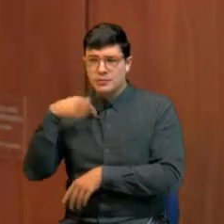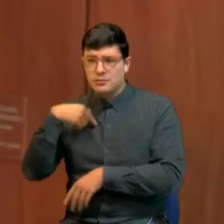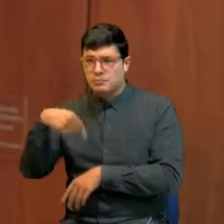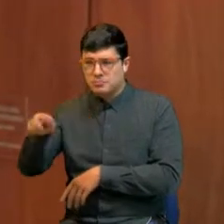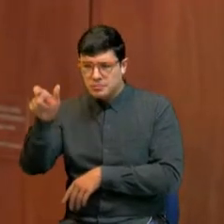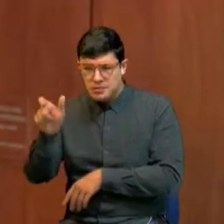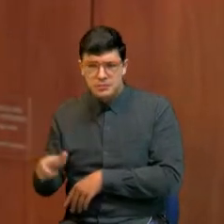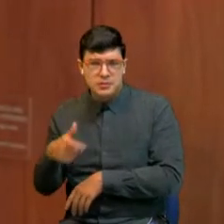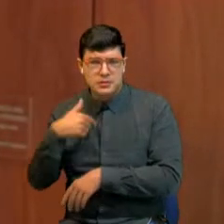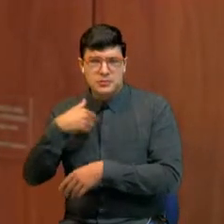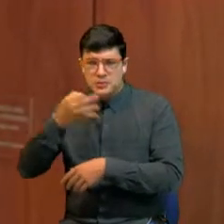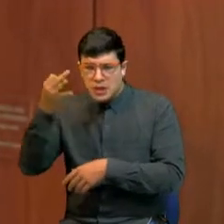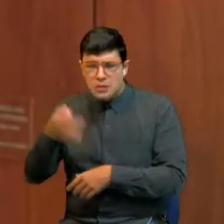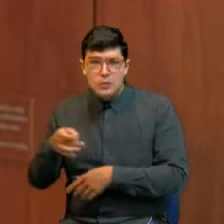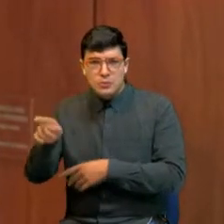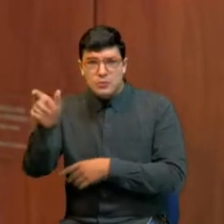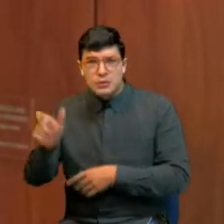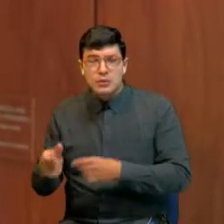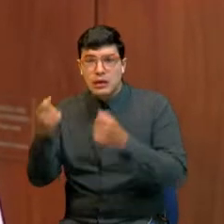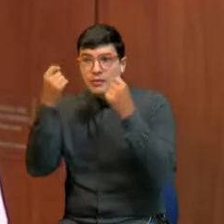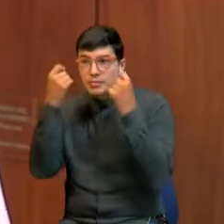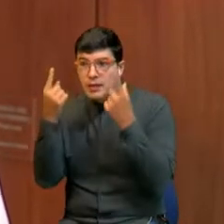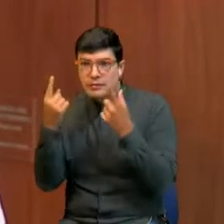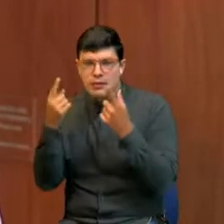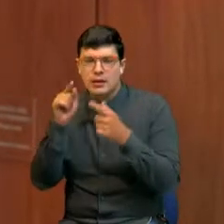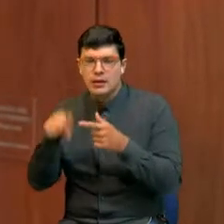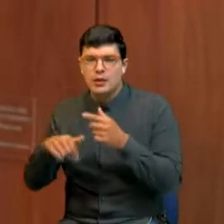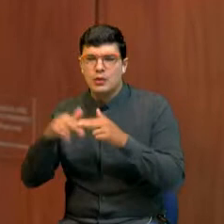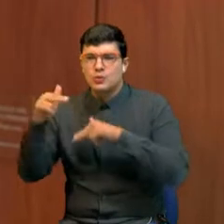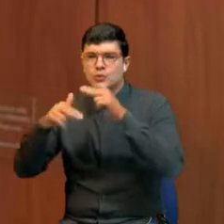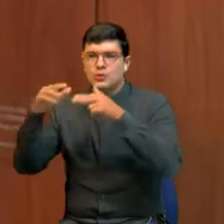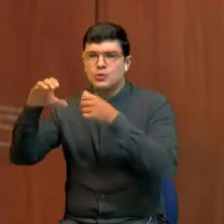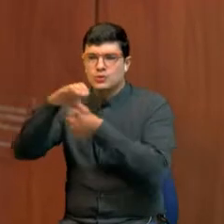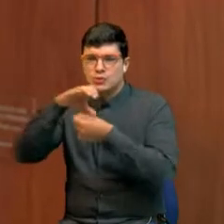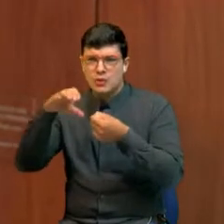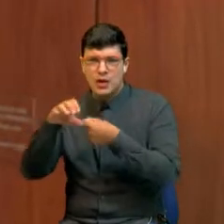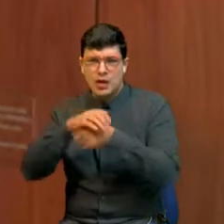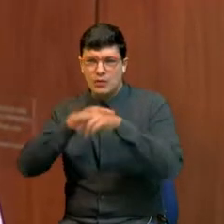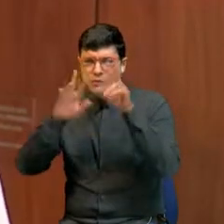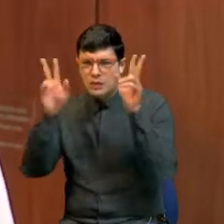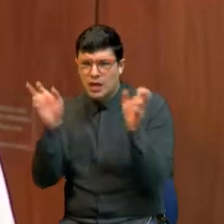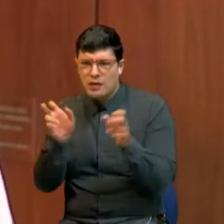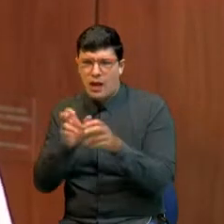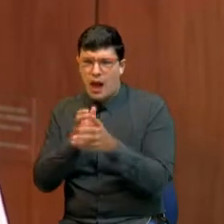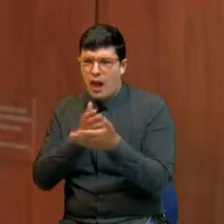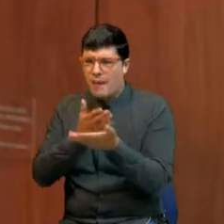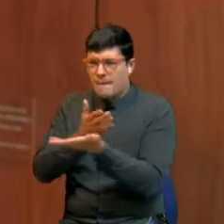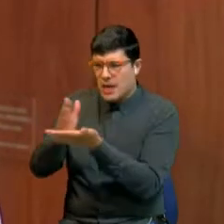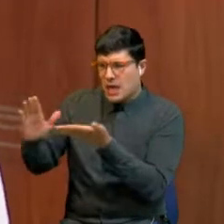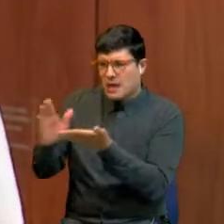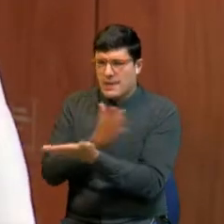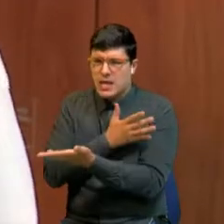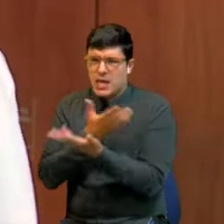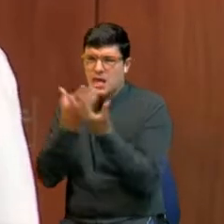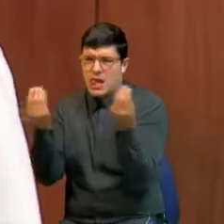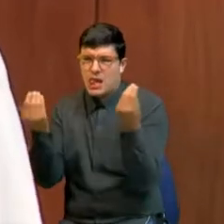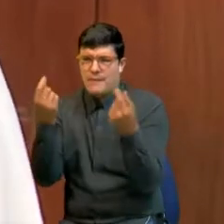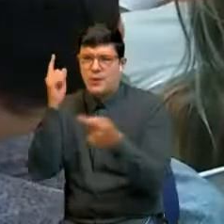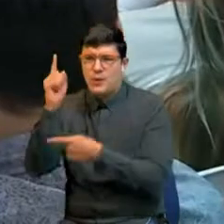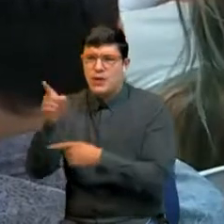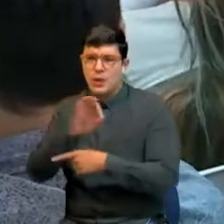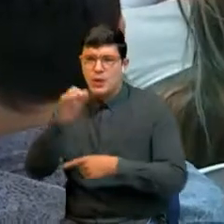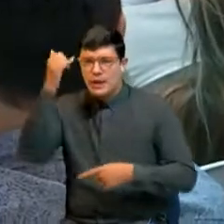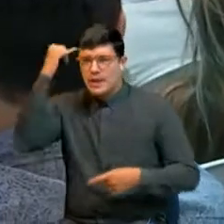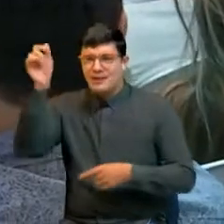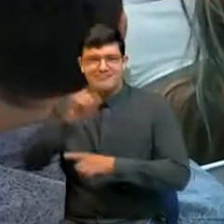seguro entenderá que lo que hay que construir es una ciudad, más que un tema de polarizar en términos de partidos políticos o